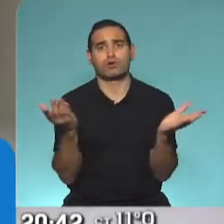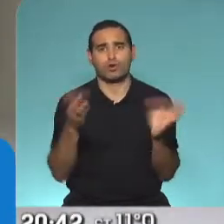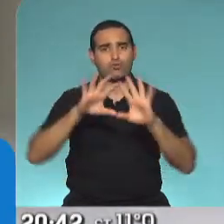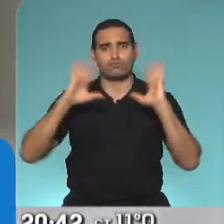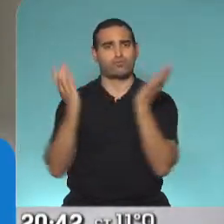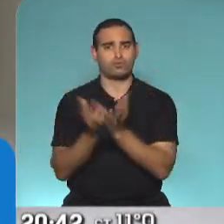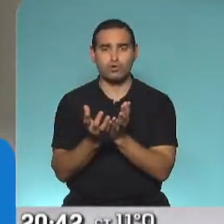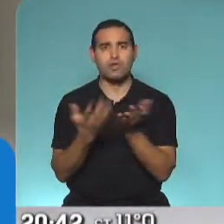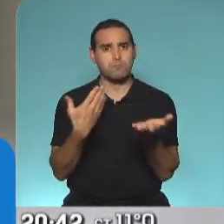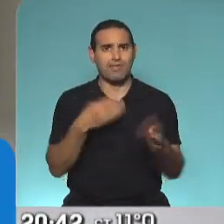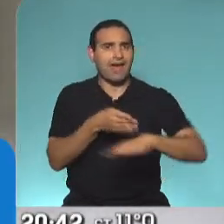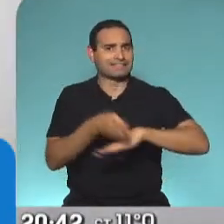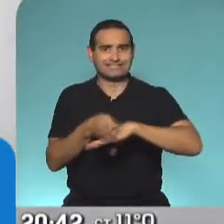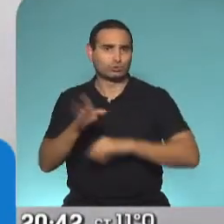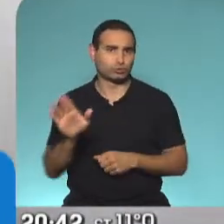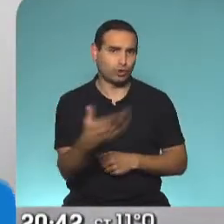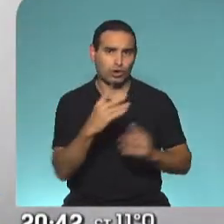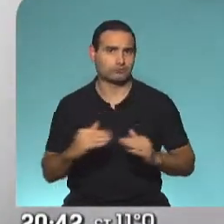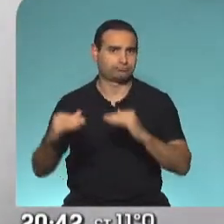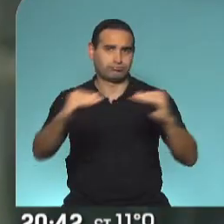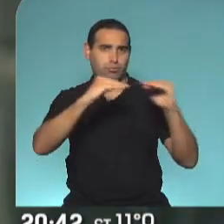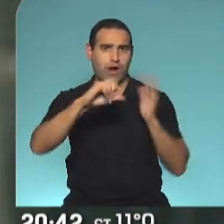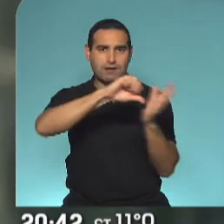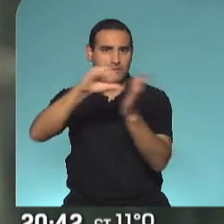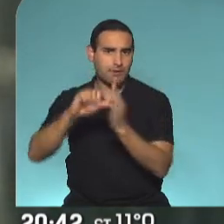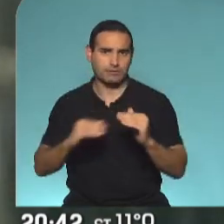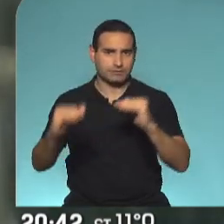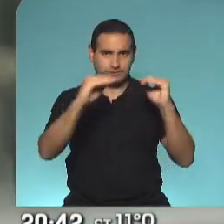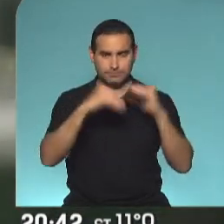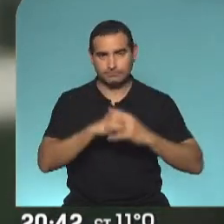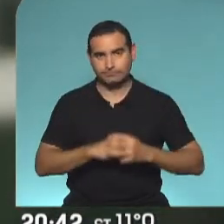se pueda acceder equitativamente entre todos los países del mundo y todas las poblaciones